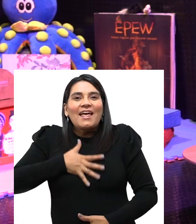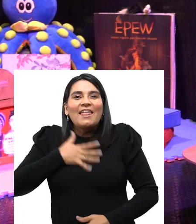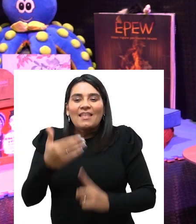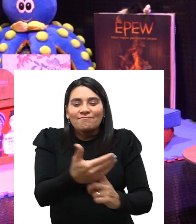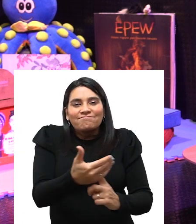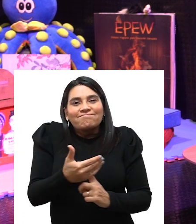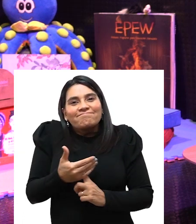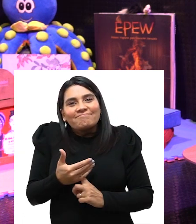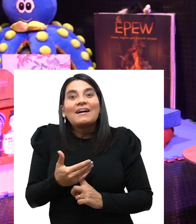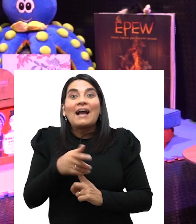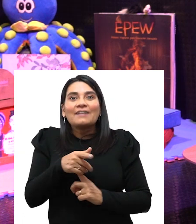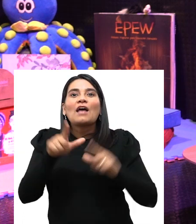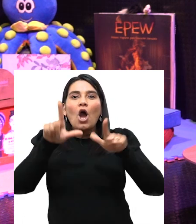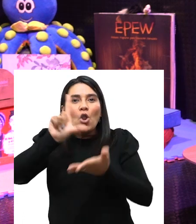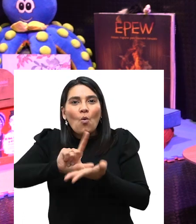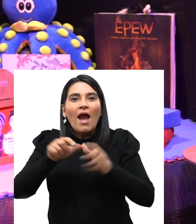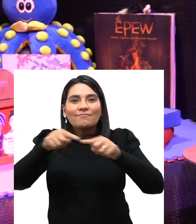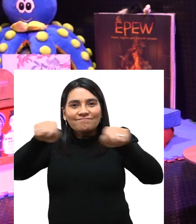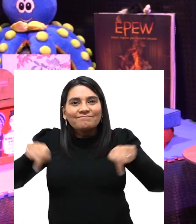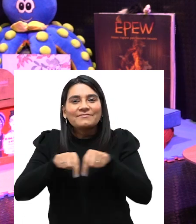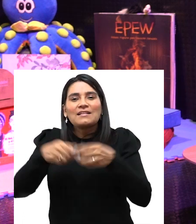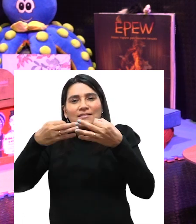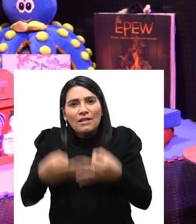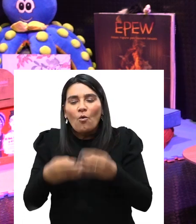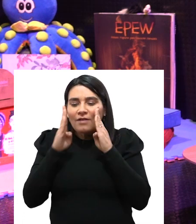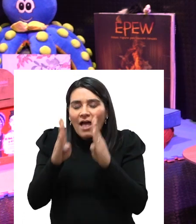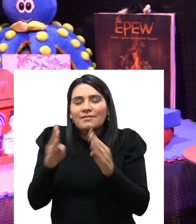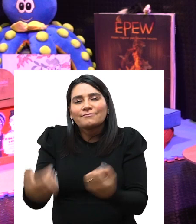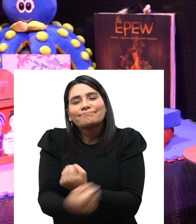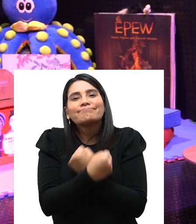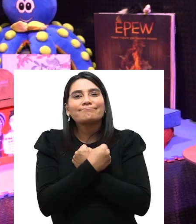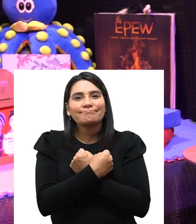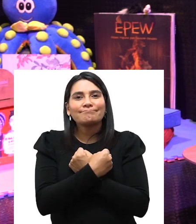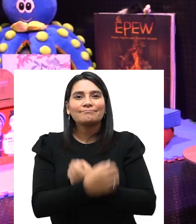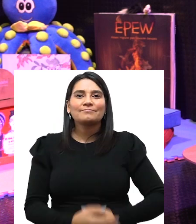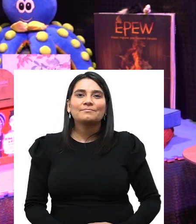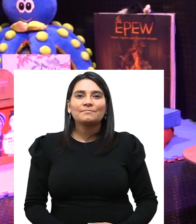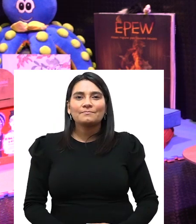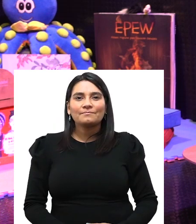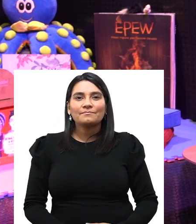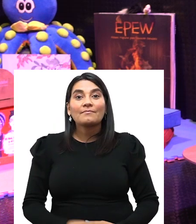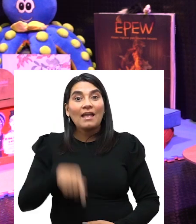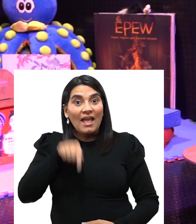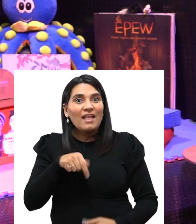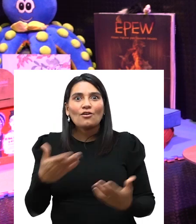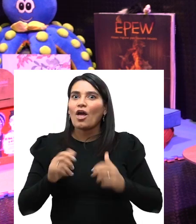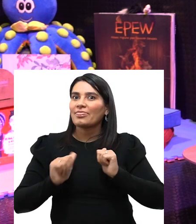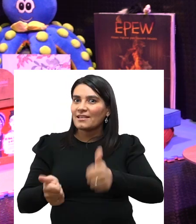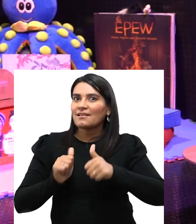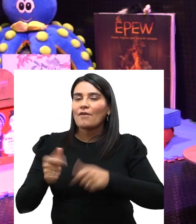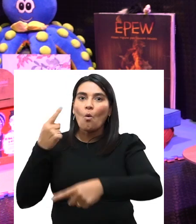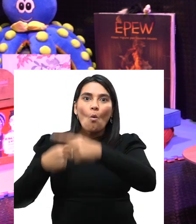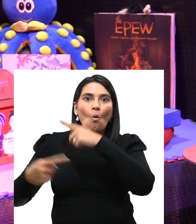acogidas en espacios seguros, bien tratantes y de contención. Esto ha sido un desafío histórico para